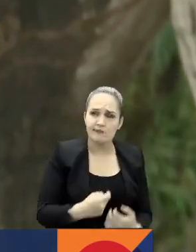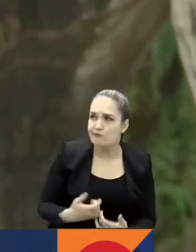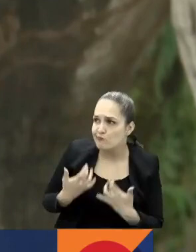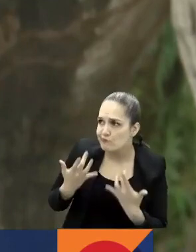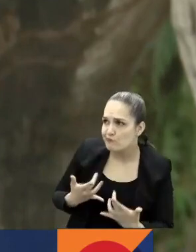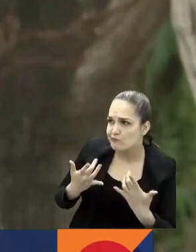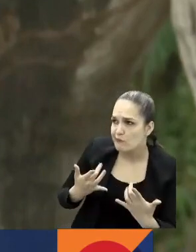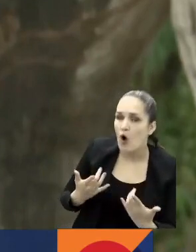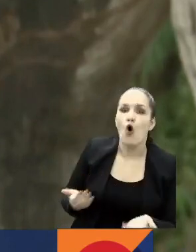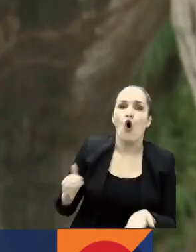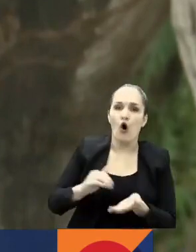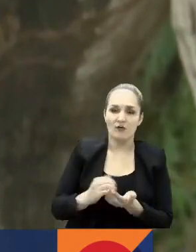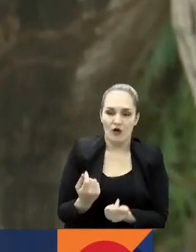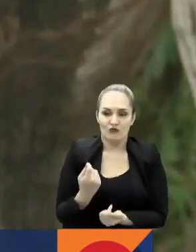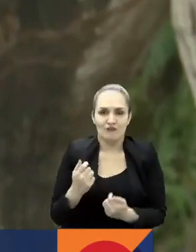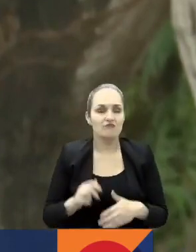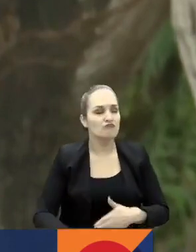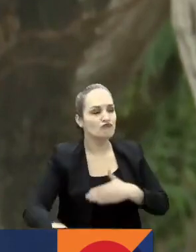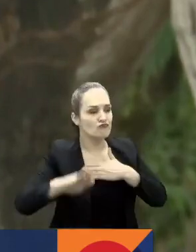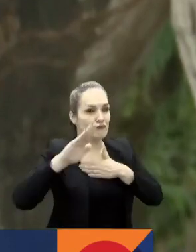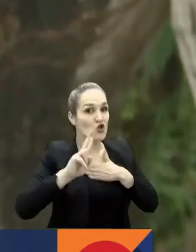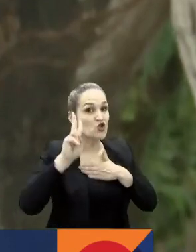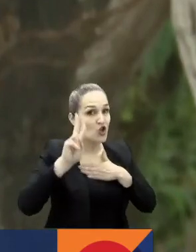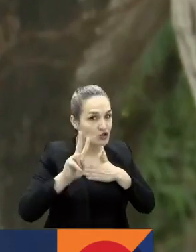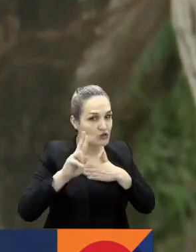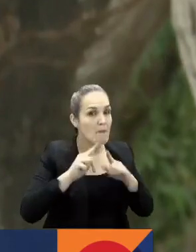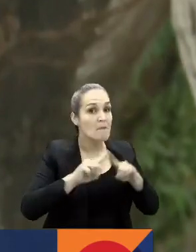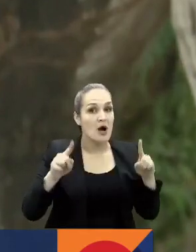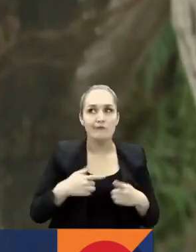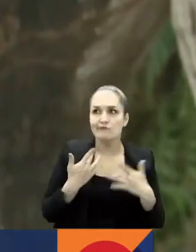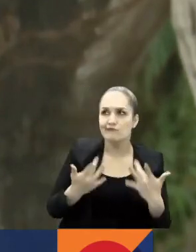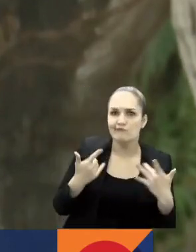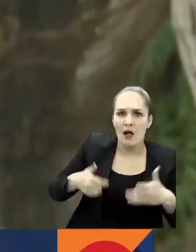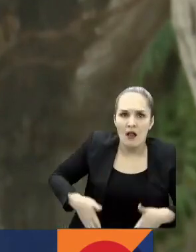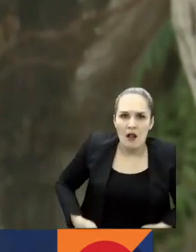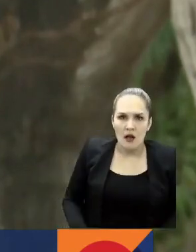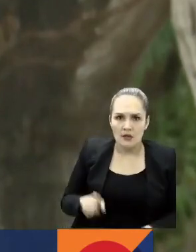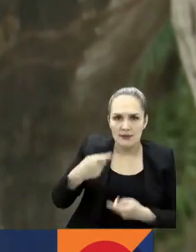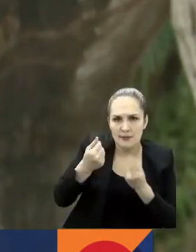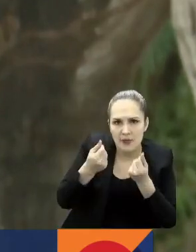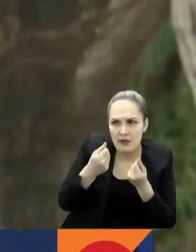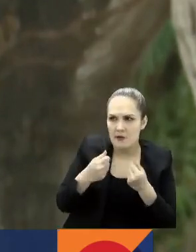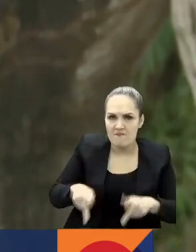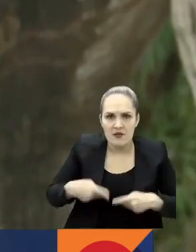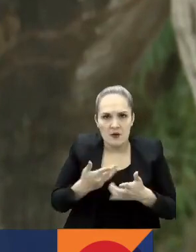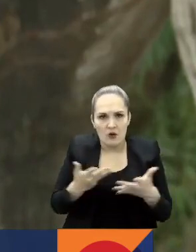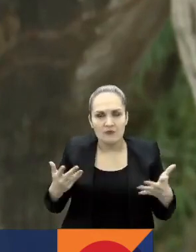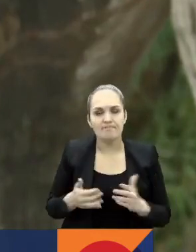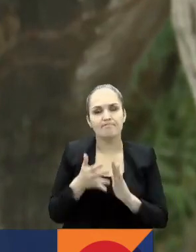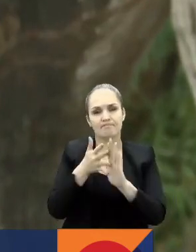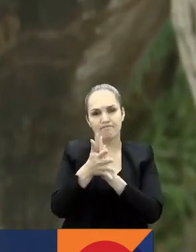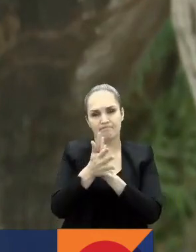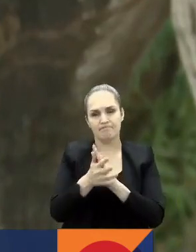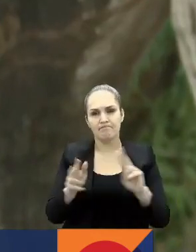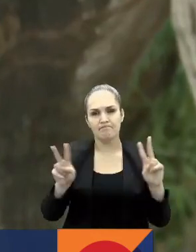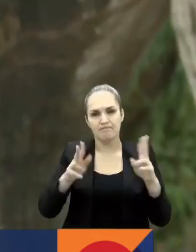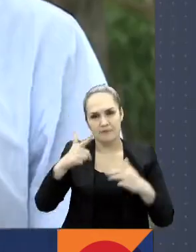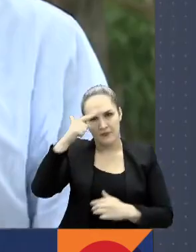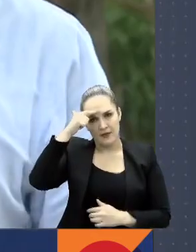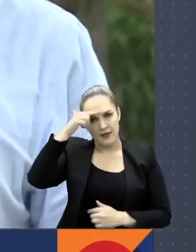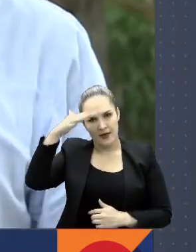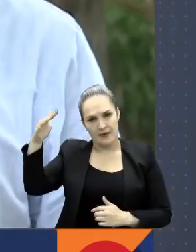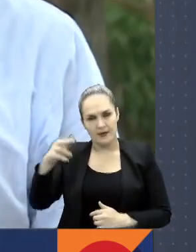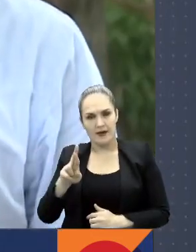mientras tanto en sus precariedades el dinero que necesitan para poder con sus vidas. Jayvan Camilo Pinzón, RTVC Noticias,